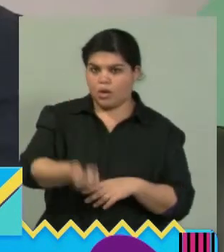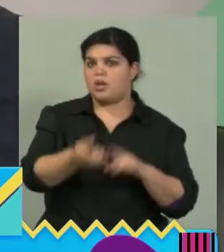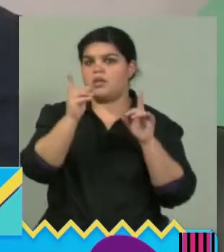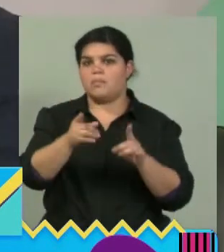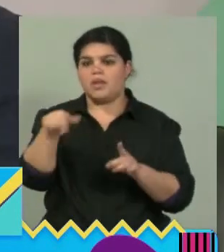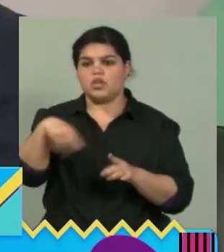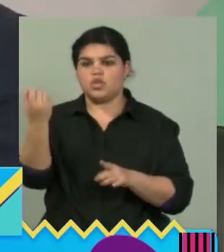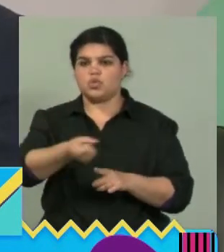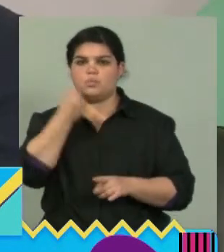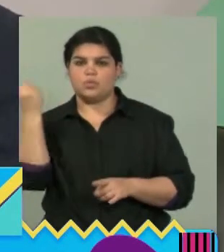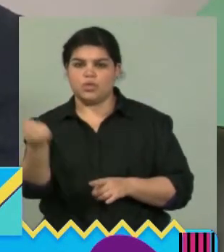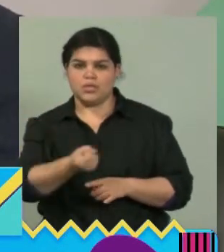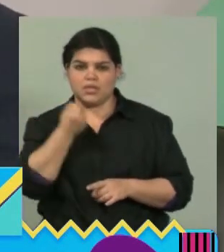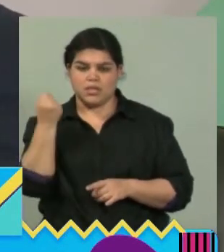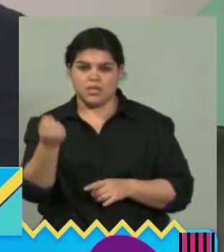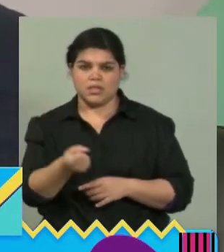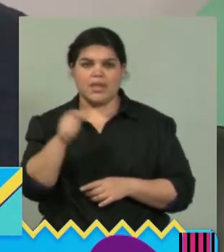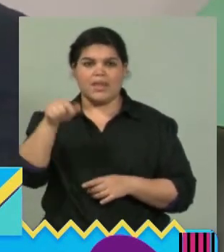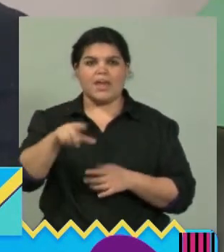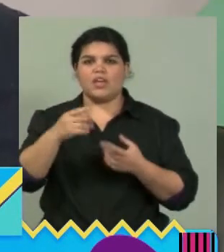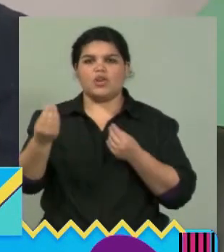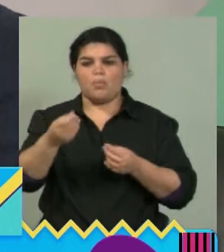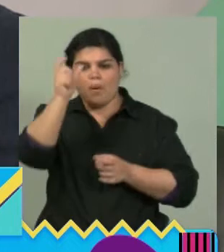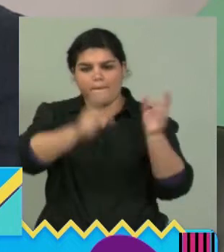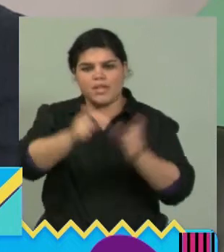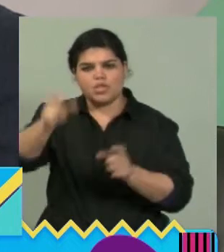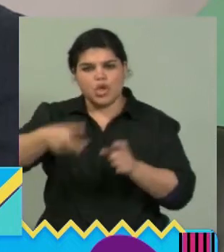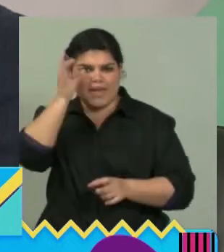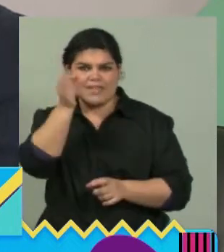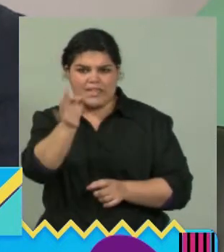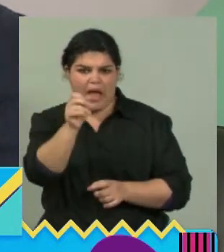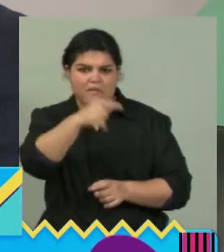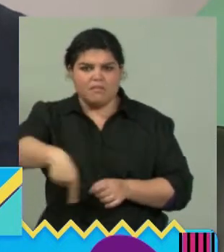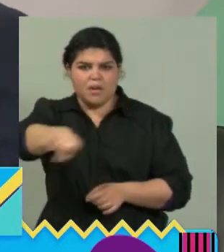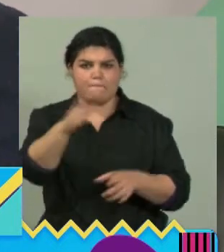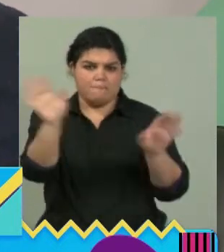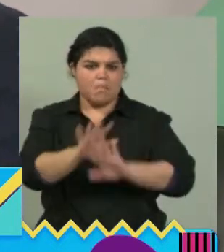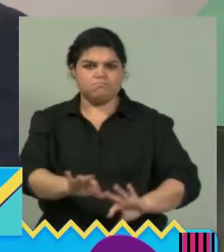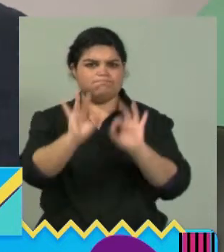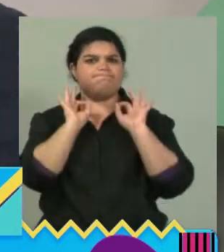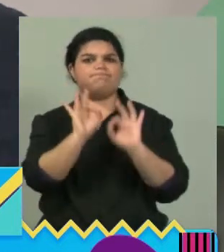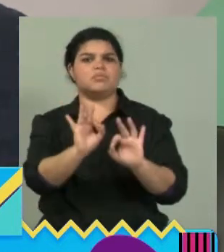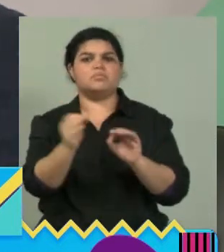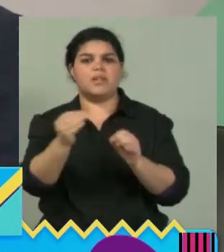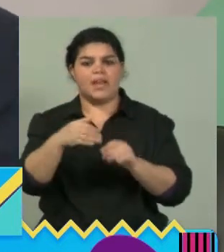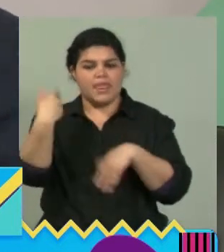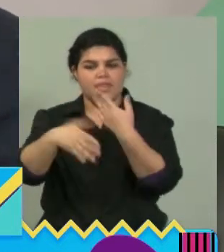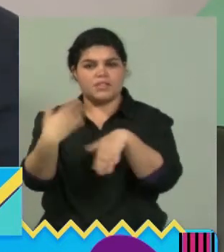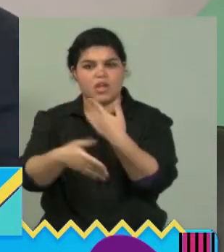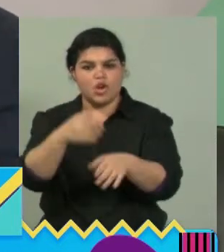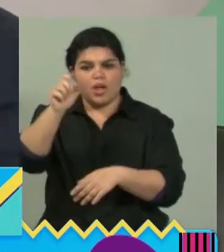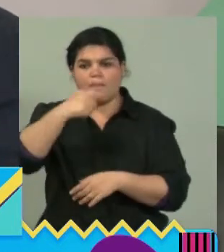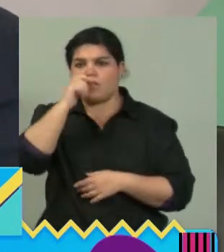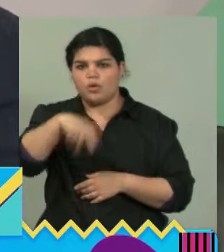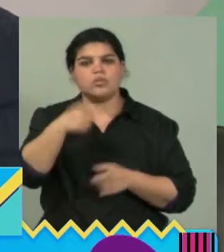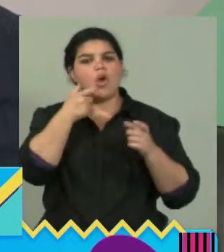buena materia prima desde el punto de vista de los recursos humanos como para tener un buen desarrollo de la actividad en la provincia con los controles